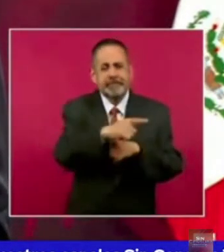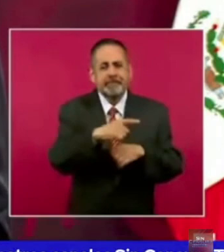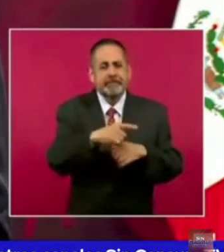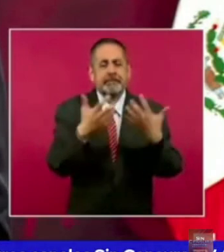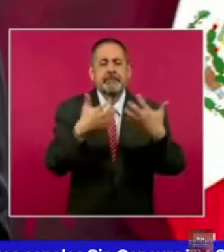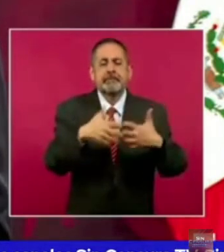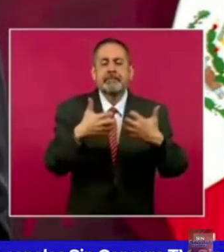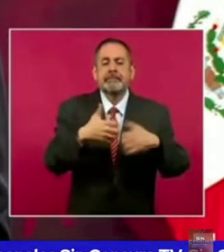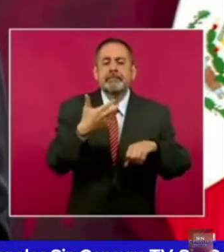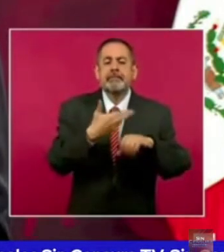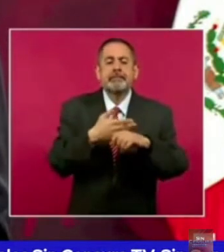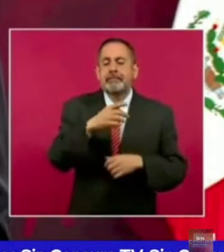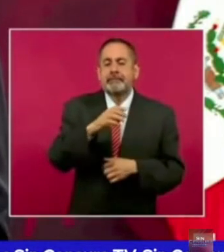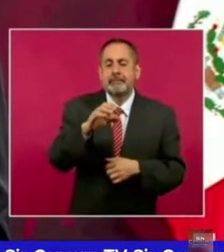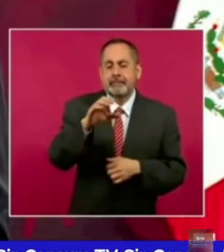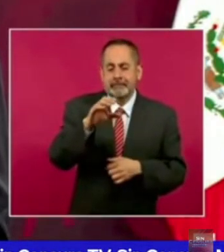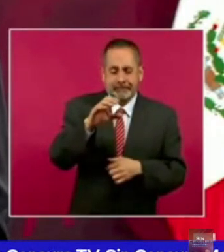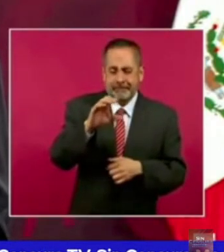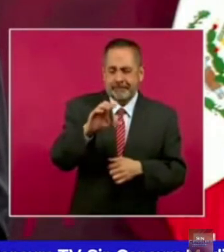Alica,